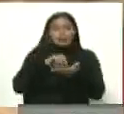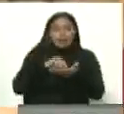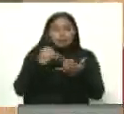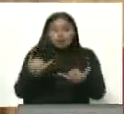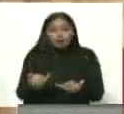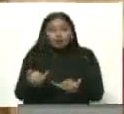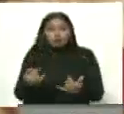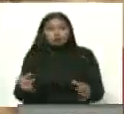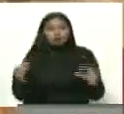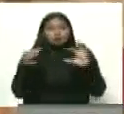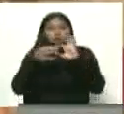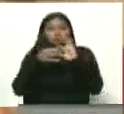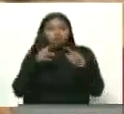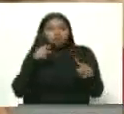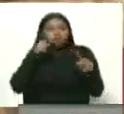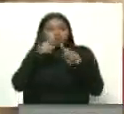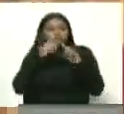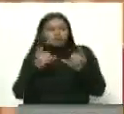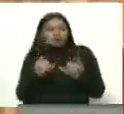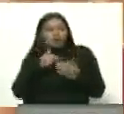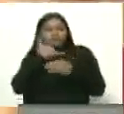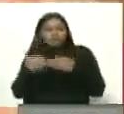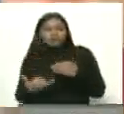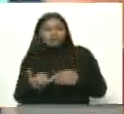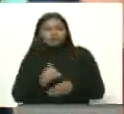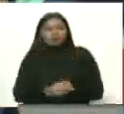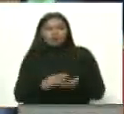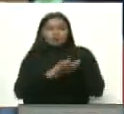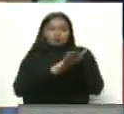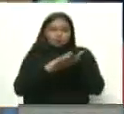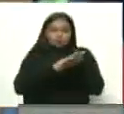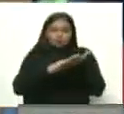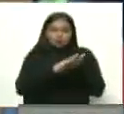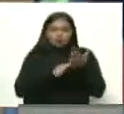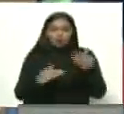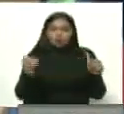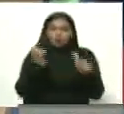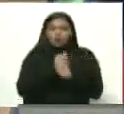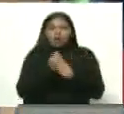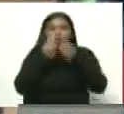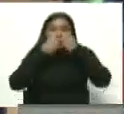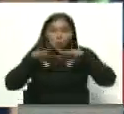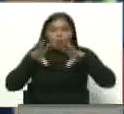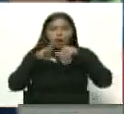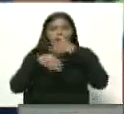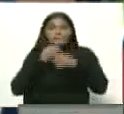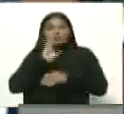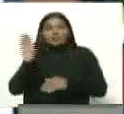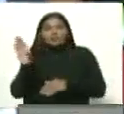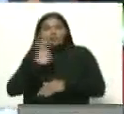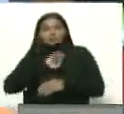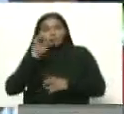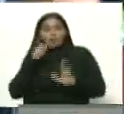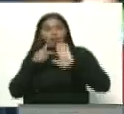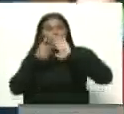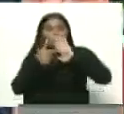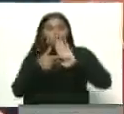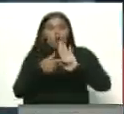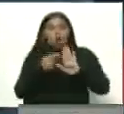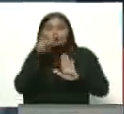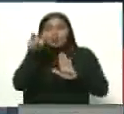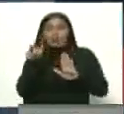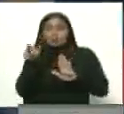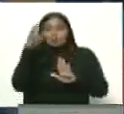y pusieron en marcha un proyecto de recuperación, de rescate, de difusión del patrimonio y el ejemplo histórico de Miranda,